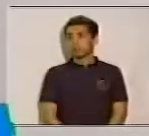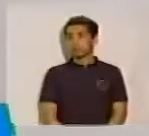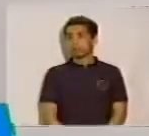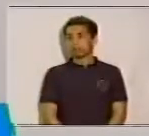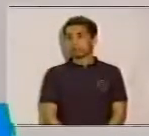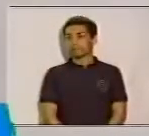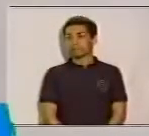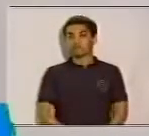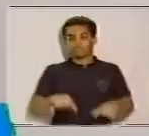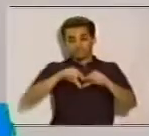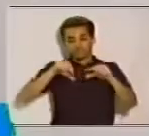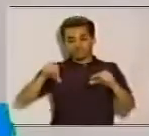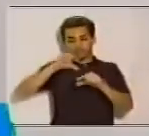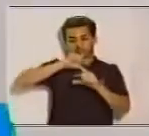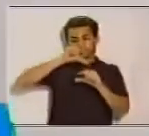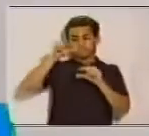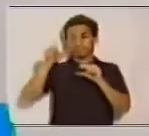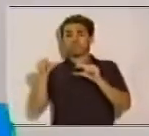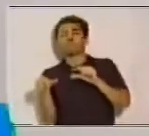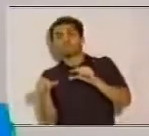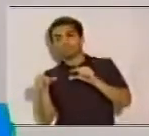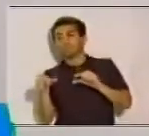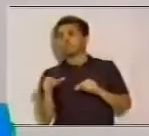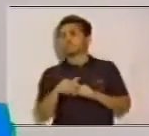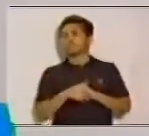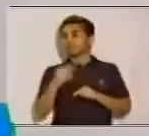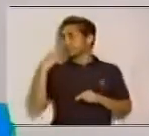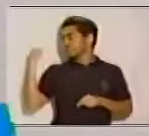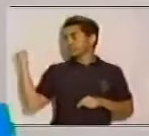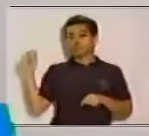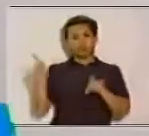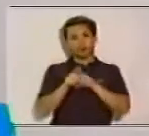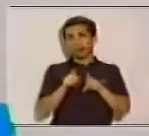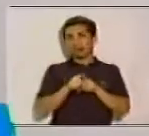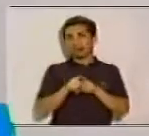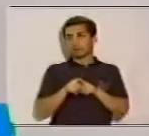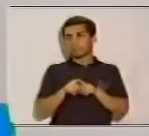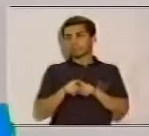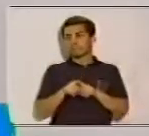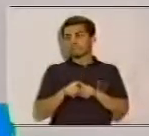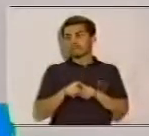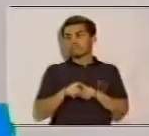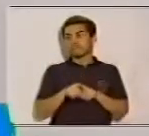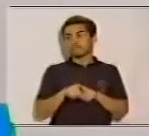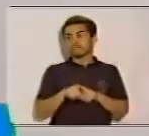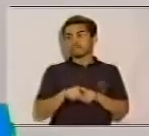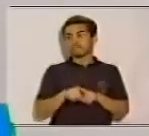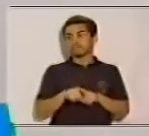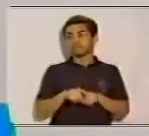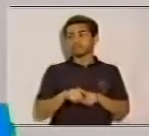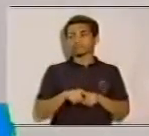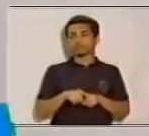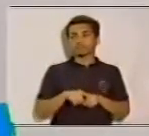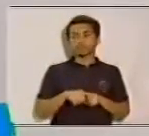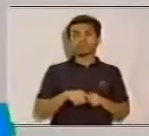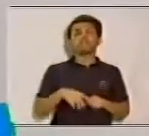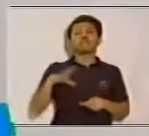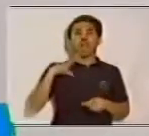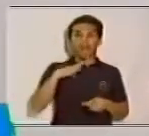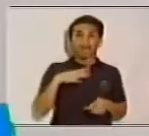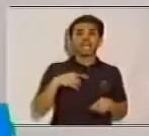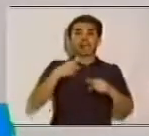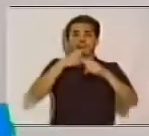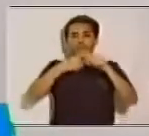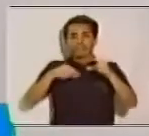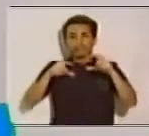Hay unos transportadores de esta manera, o hay unos transportadores completos, que es la rueda completa,